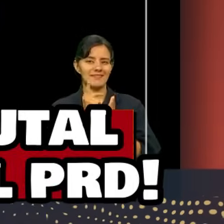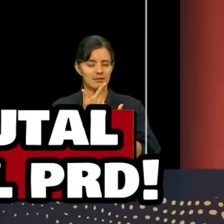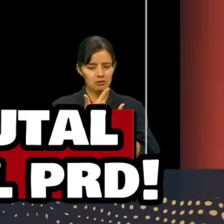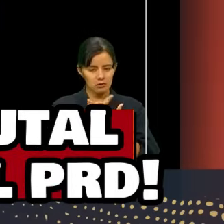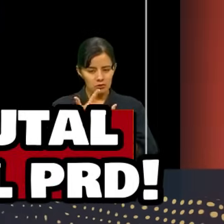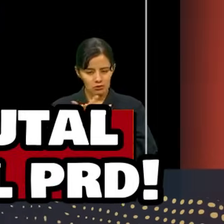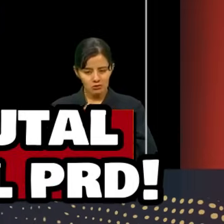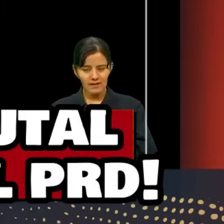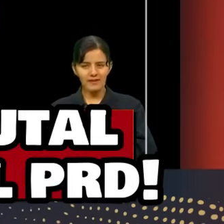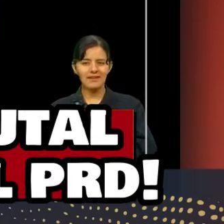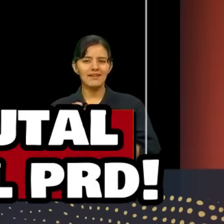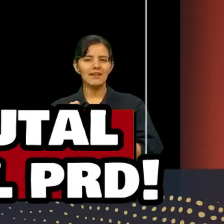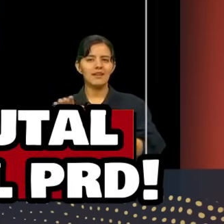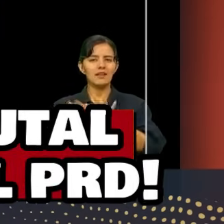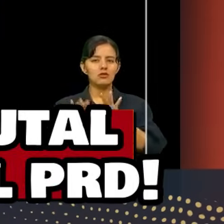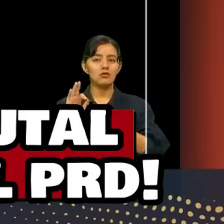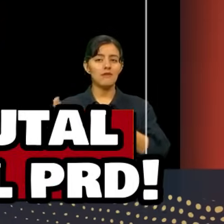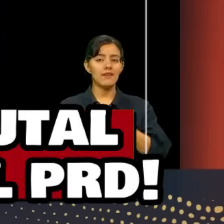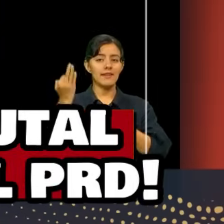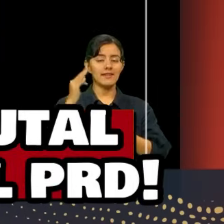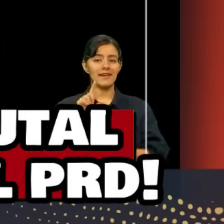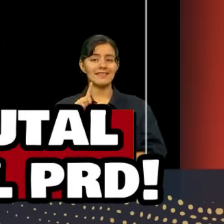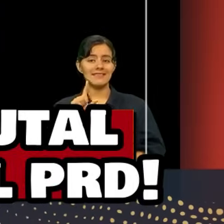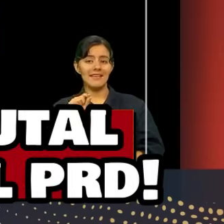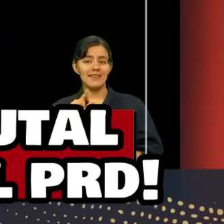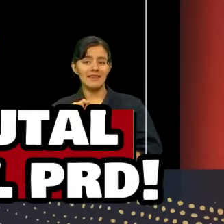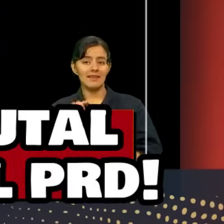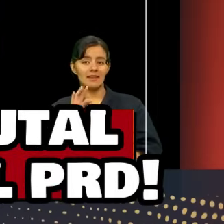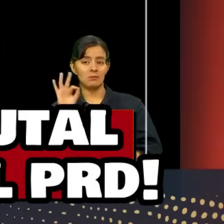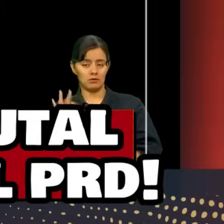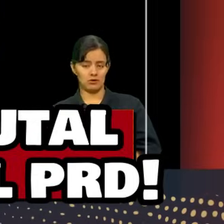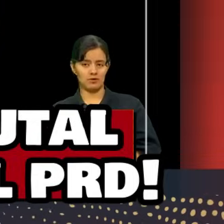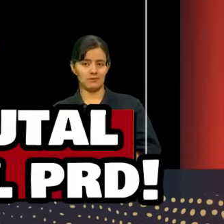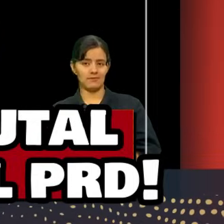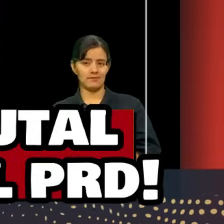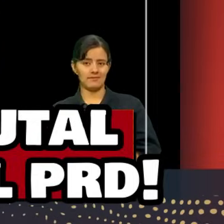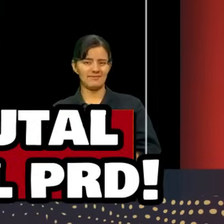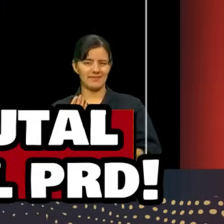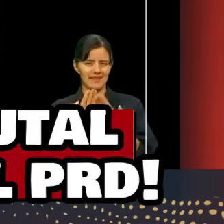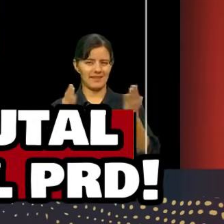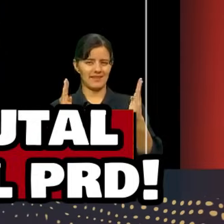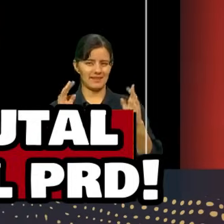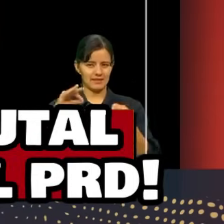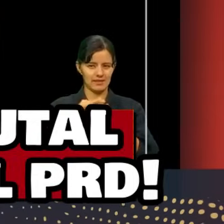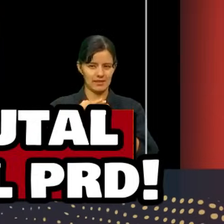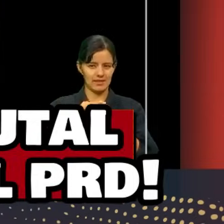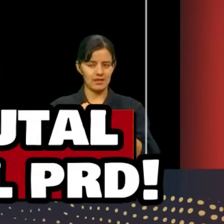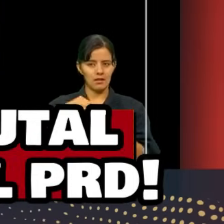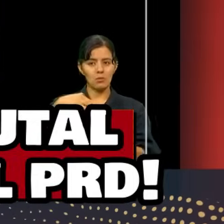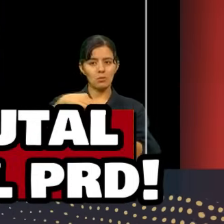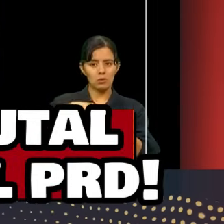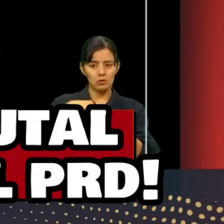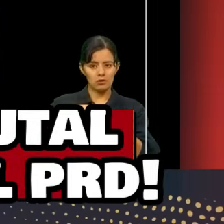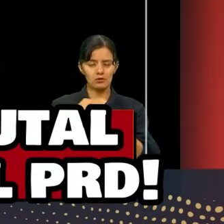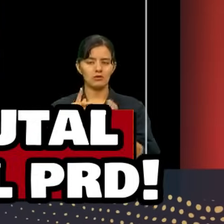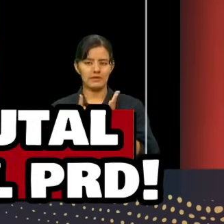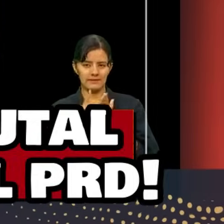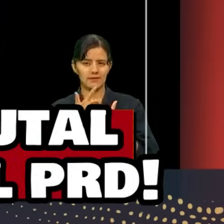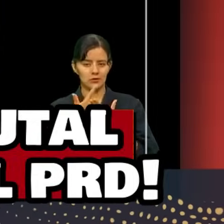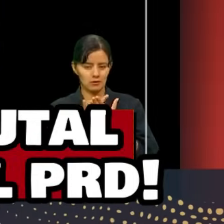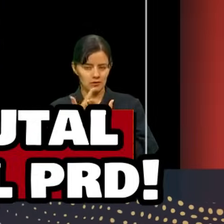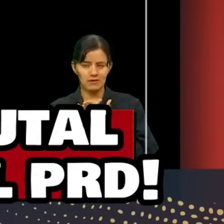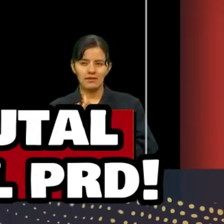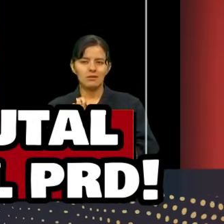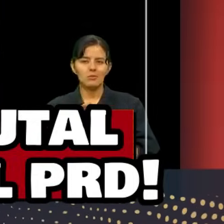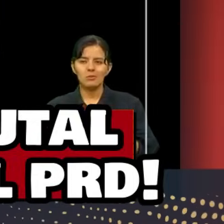menos en la elección federal, casi el 70% de las casillas. Ello es ahí porque es natural que haya